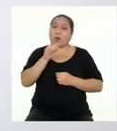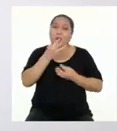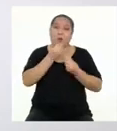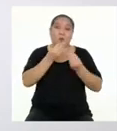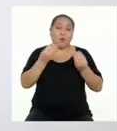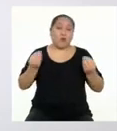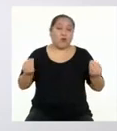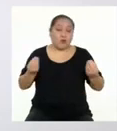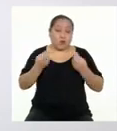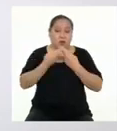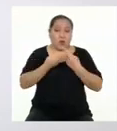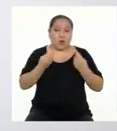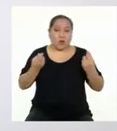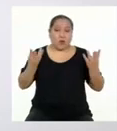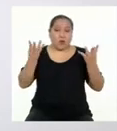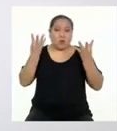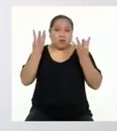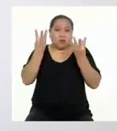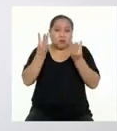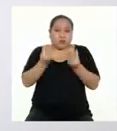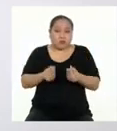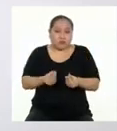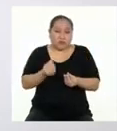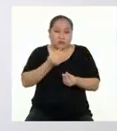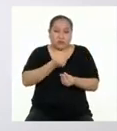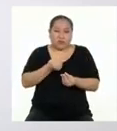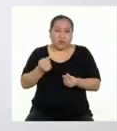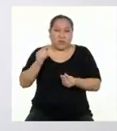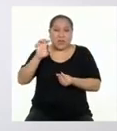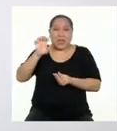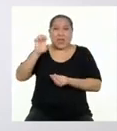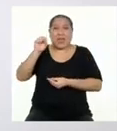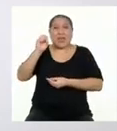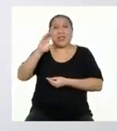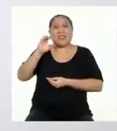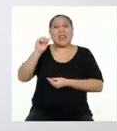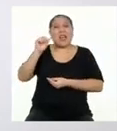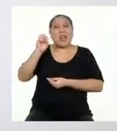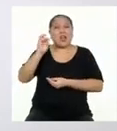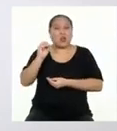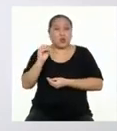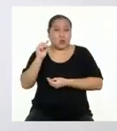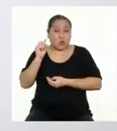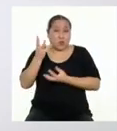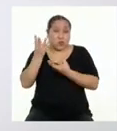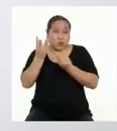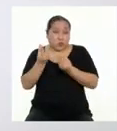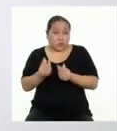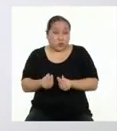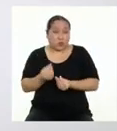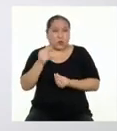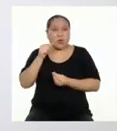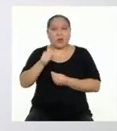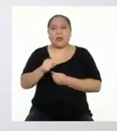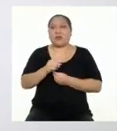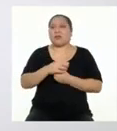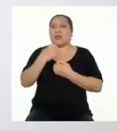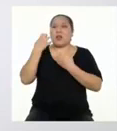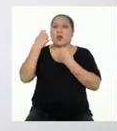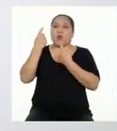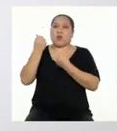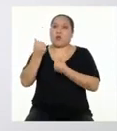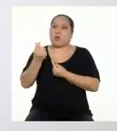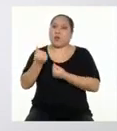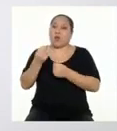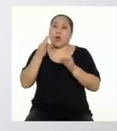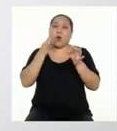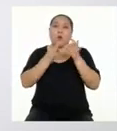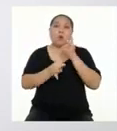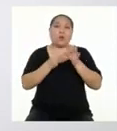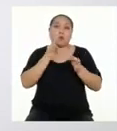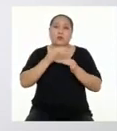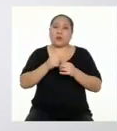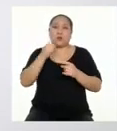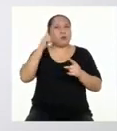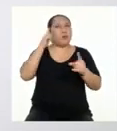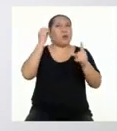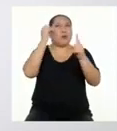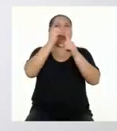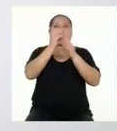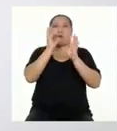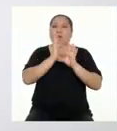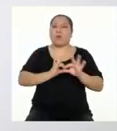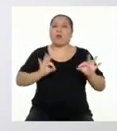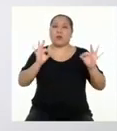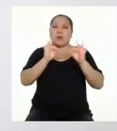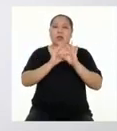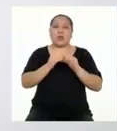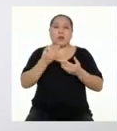son agotables, se vuelven escasos. La distribución justa es un gran reto, pues no solo hay que asegurar el bienestar común